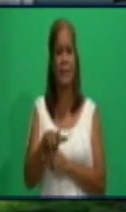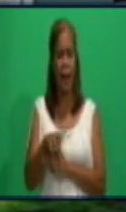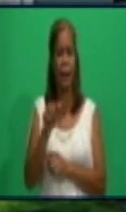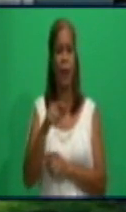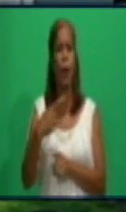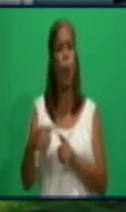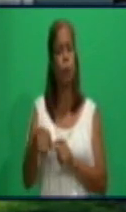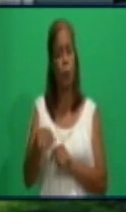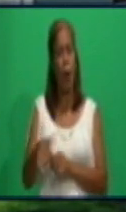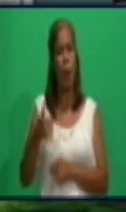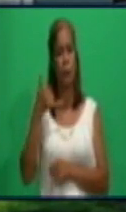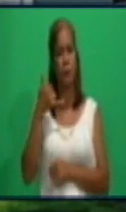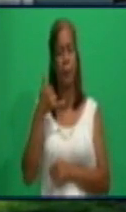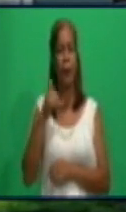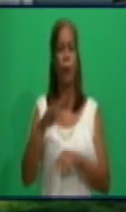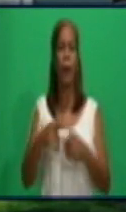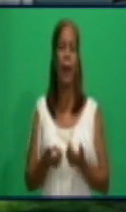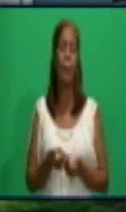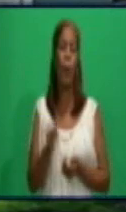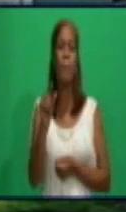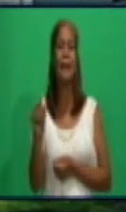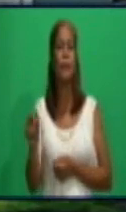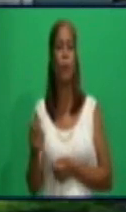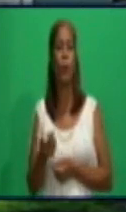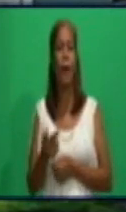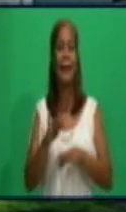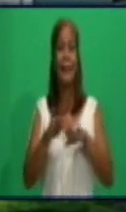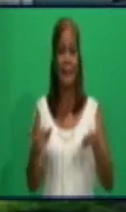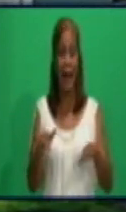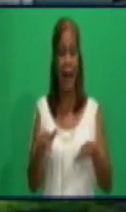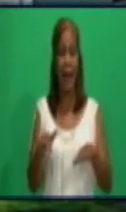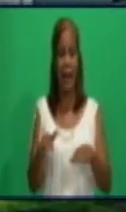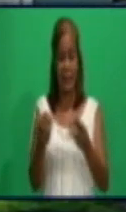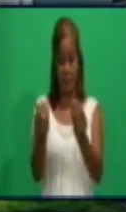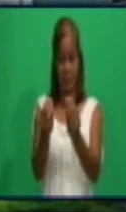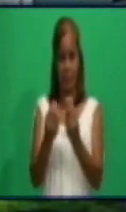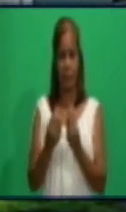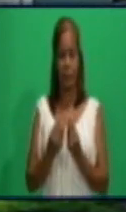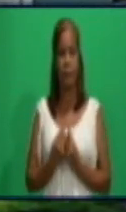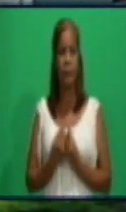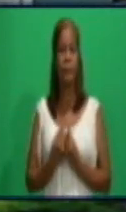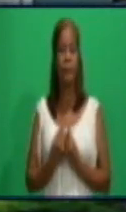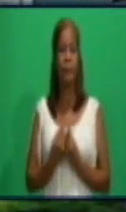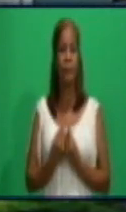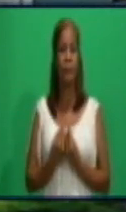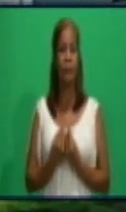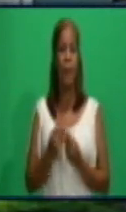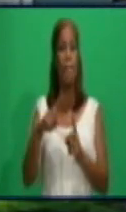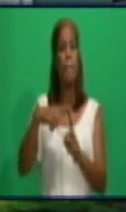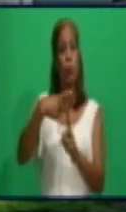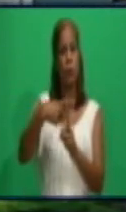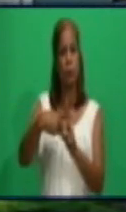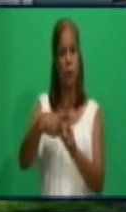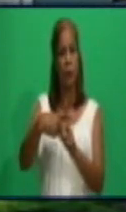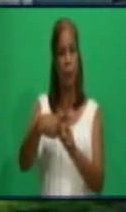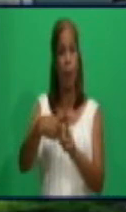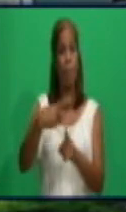con las personas que reciben el resultado de PCR negativo en los centros de aislamiento y, sin embargo,